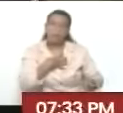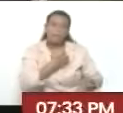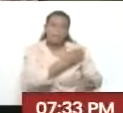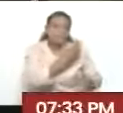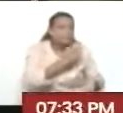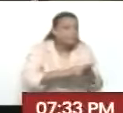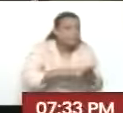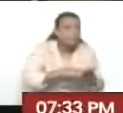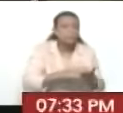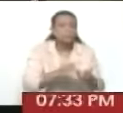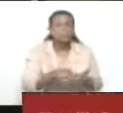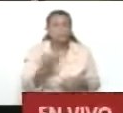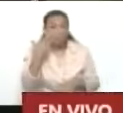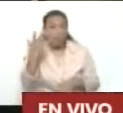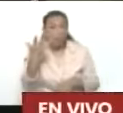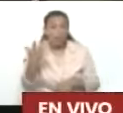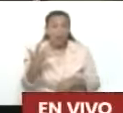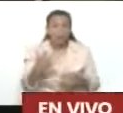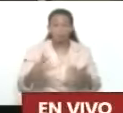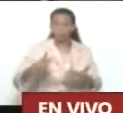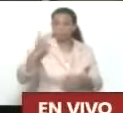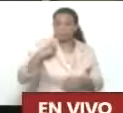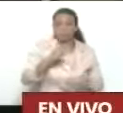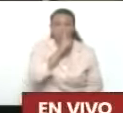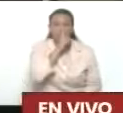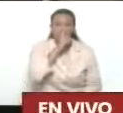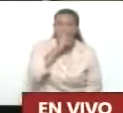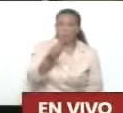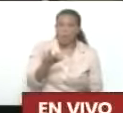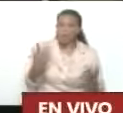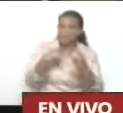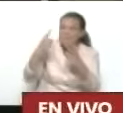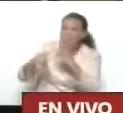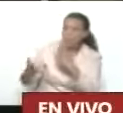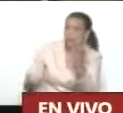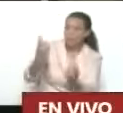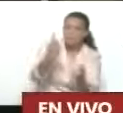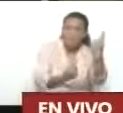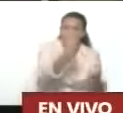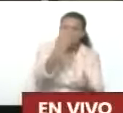soluciones. Y que es cuando las élites se han asustado y empiezan a llamar